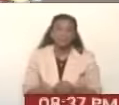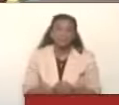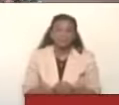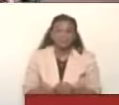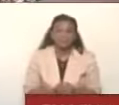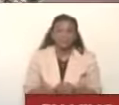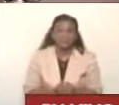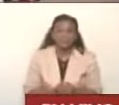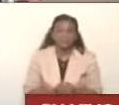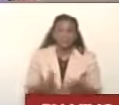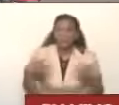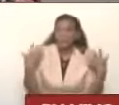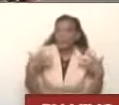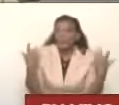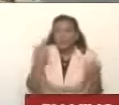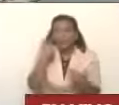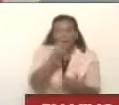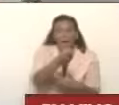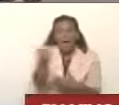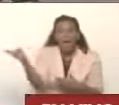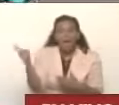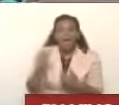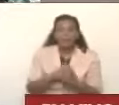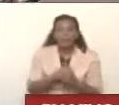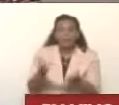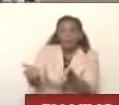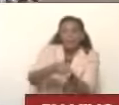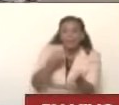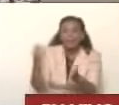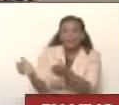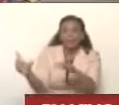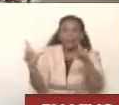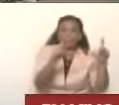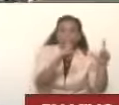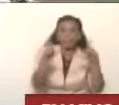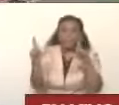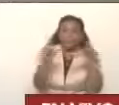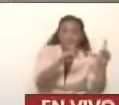Cuando yo me pongo contento a ver las imágenes de Biscucuy, entonces me las quitan.